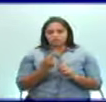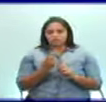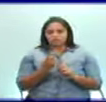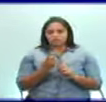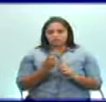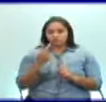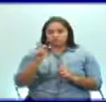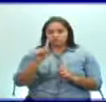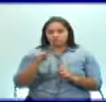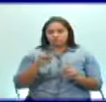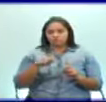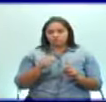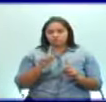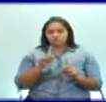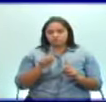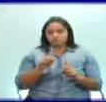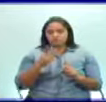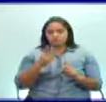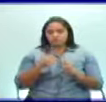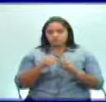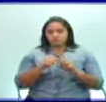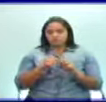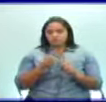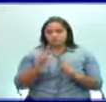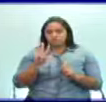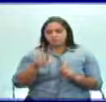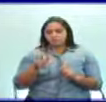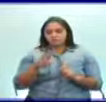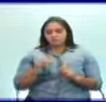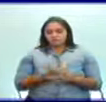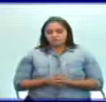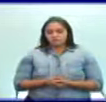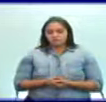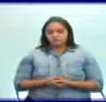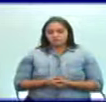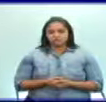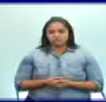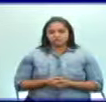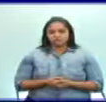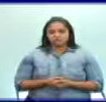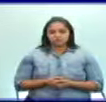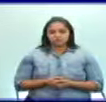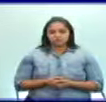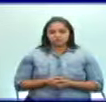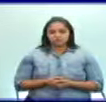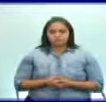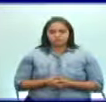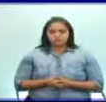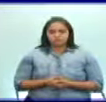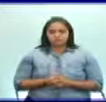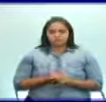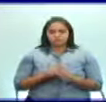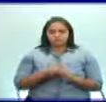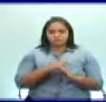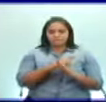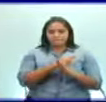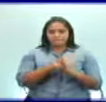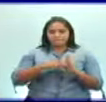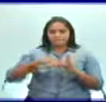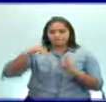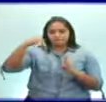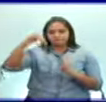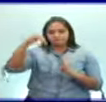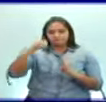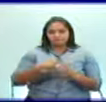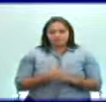punto sería 2,4 y así sucesivamente. Y ya tenemos la modelación, la base mayor que 1 va a ser creciente. La función,